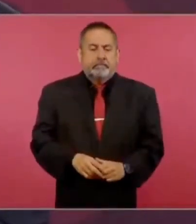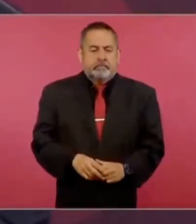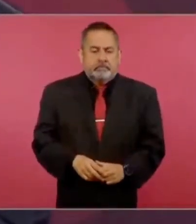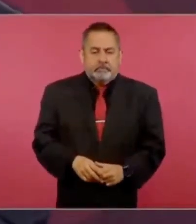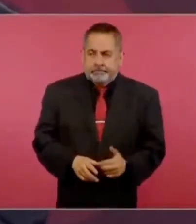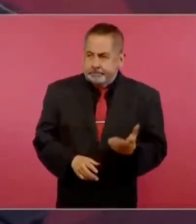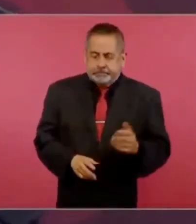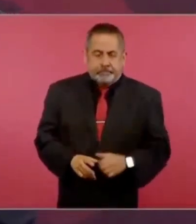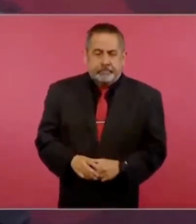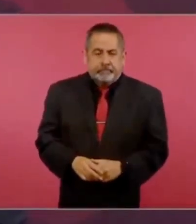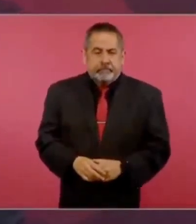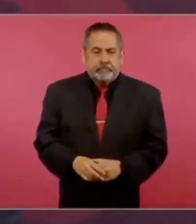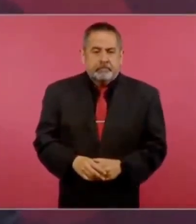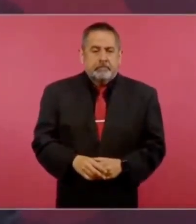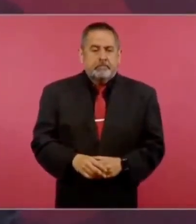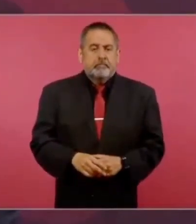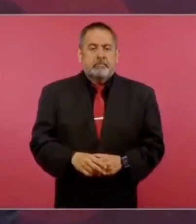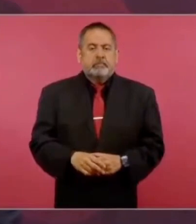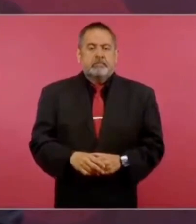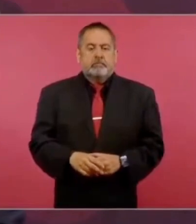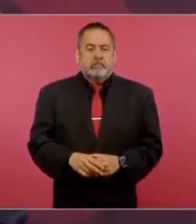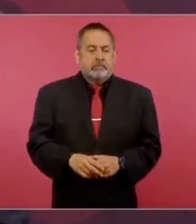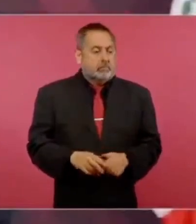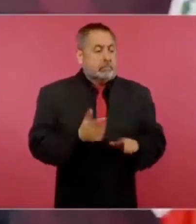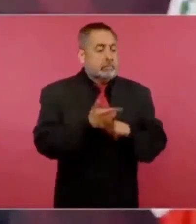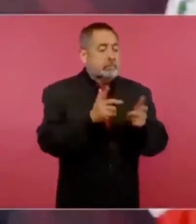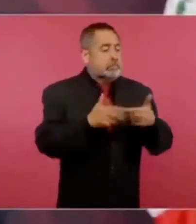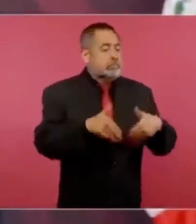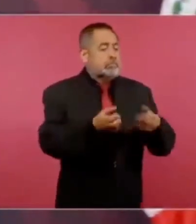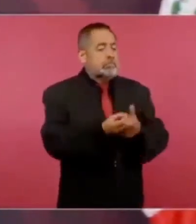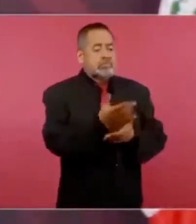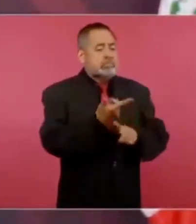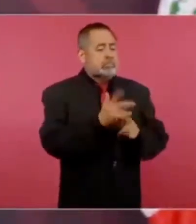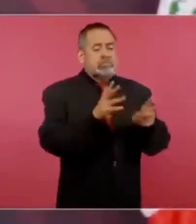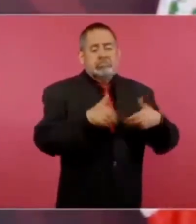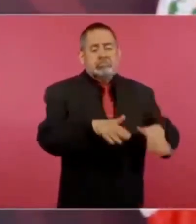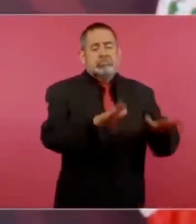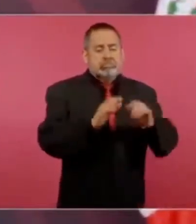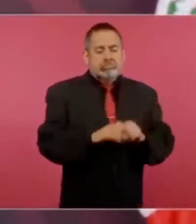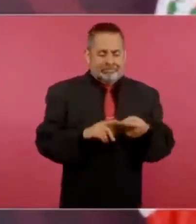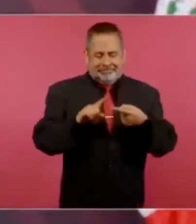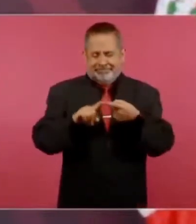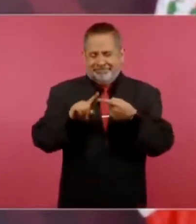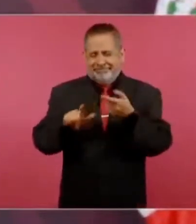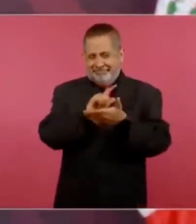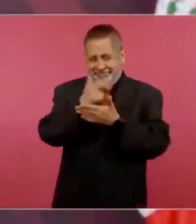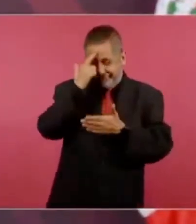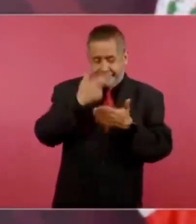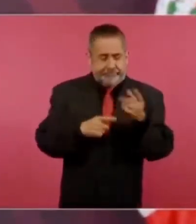Entonces, los están liberando por un delito